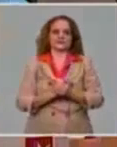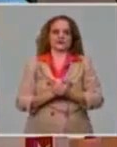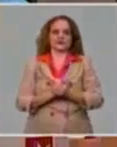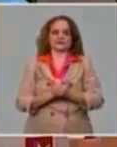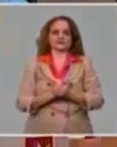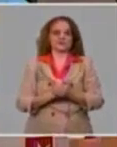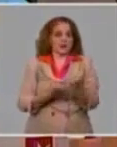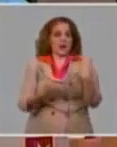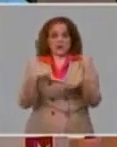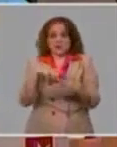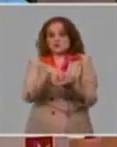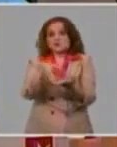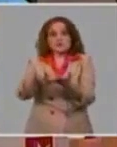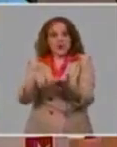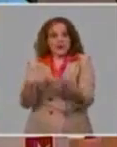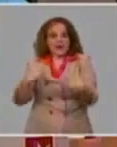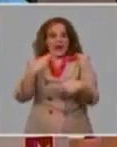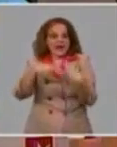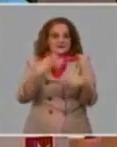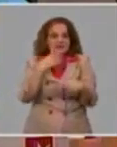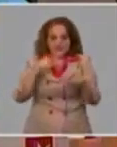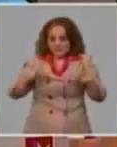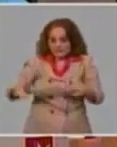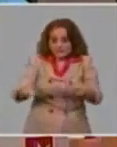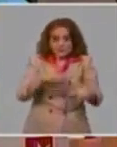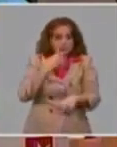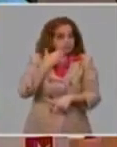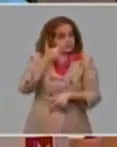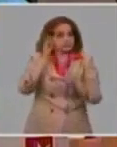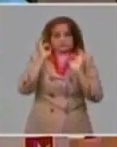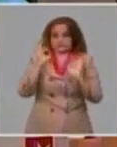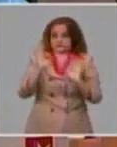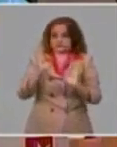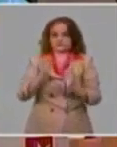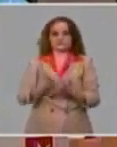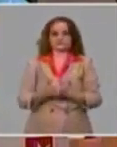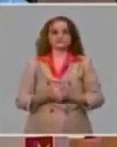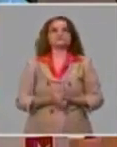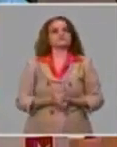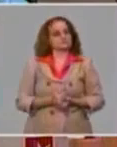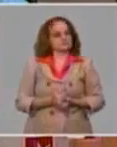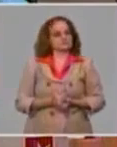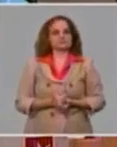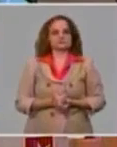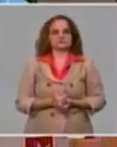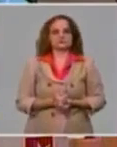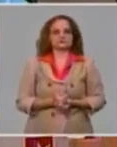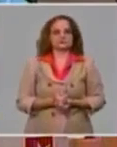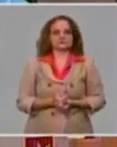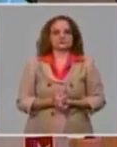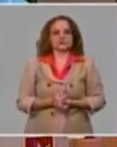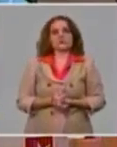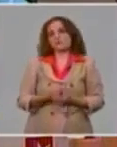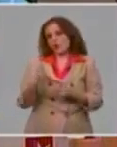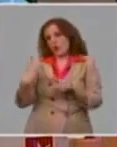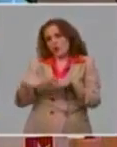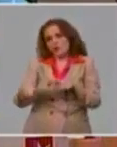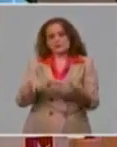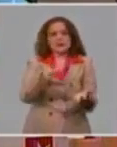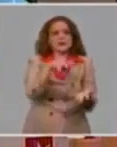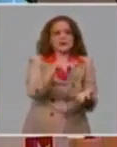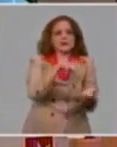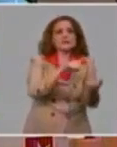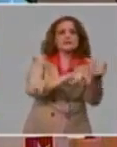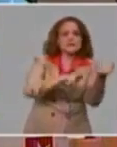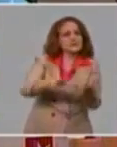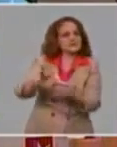de pisos de alta calidad, que es lo que más se está exigiendo, que hacerlo con calidad todo lo que hagamos. Pero hay soluciones de pisos de mosaico,